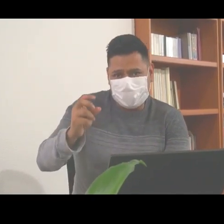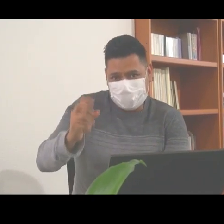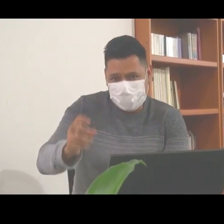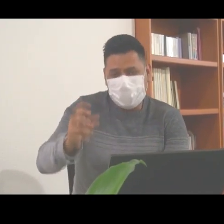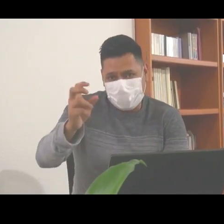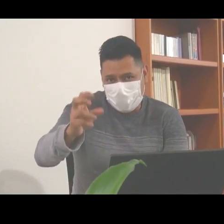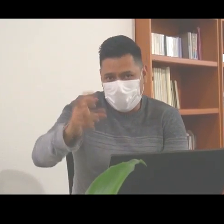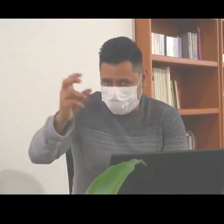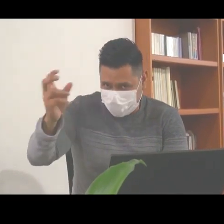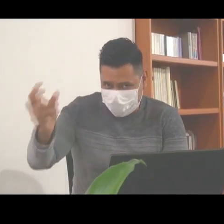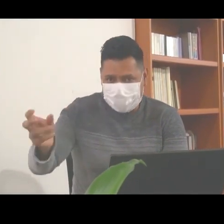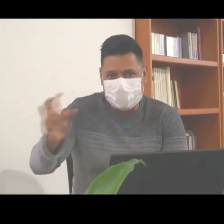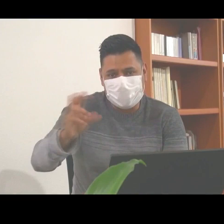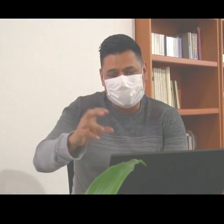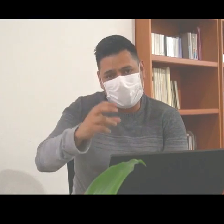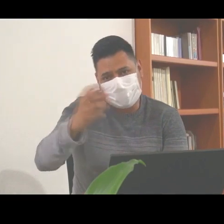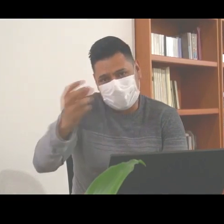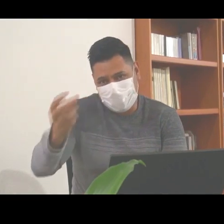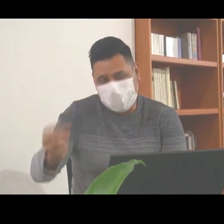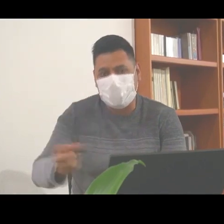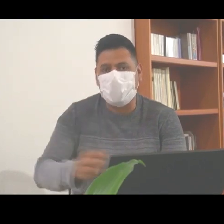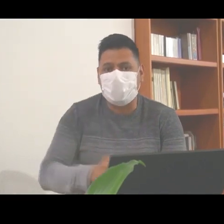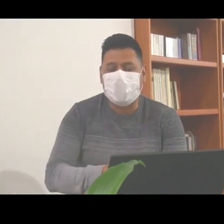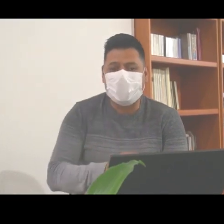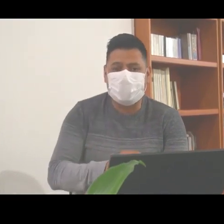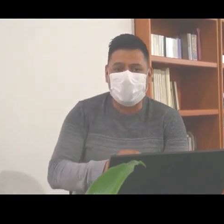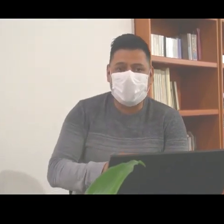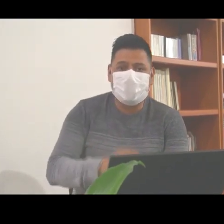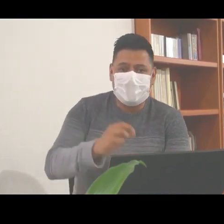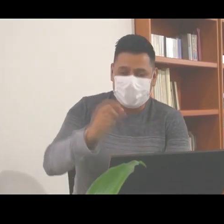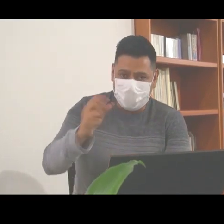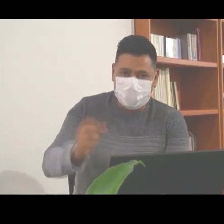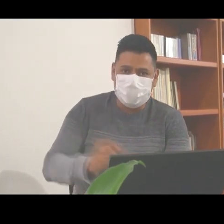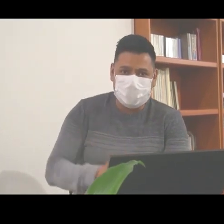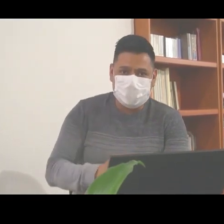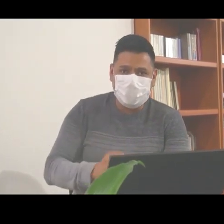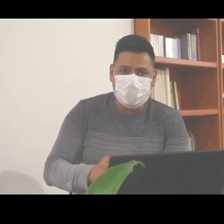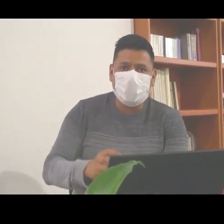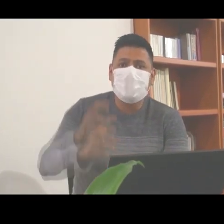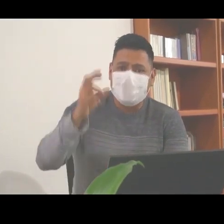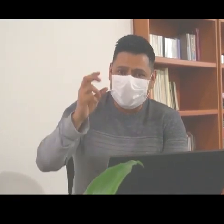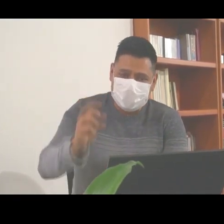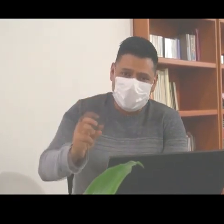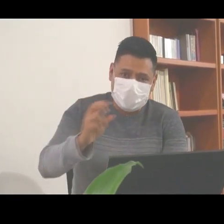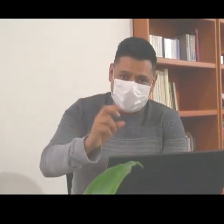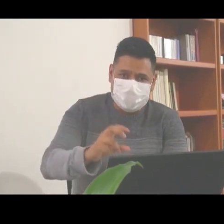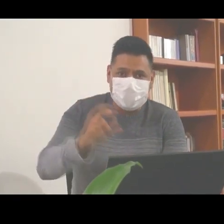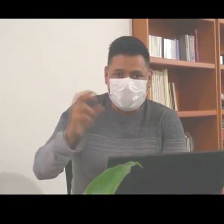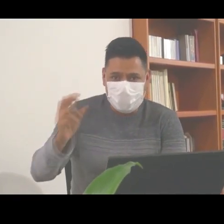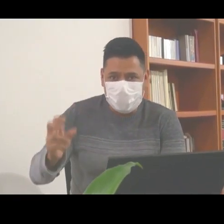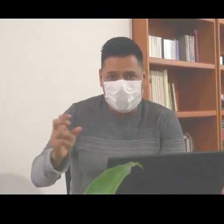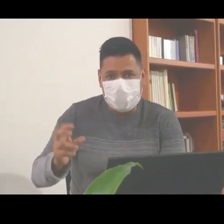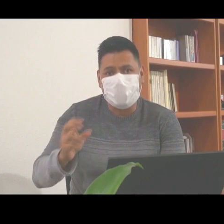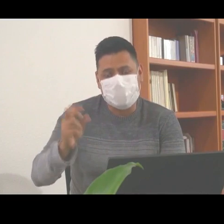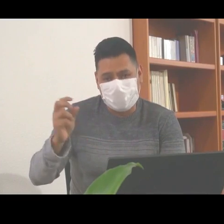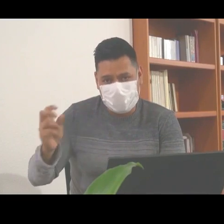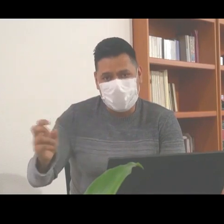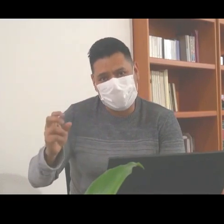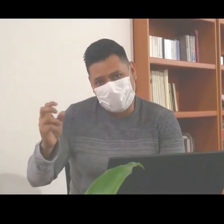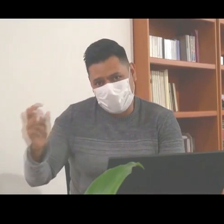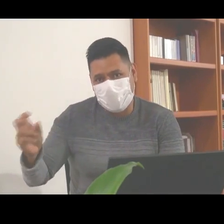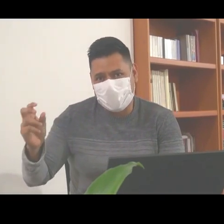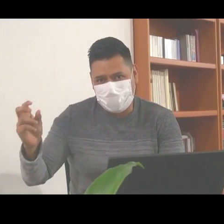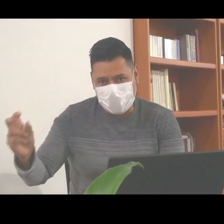la intención de ver cómo se realiza, de darle seguimiento a la jornada electoral del próximo 6 de junio, hacerlo a través de la figura de